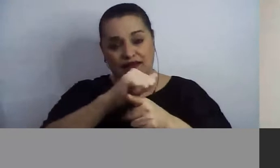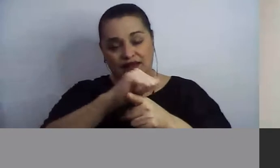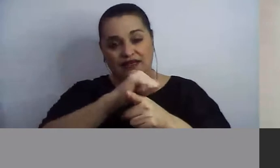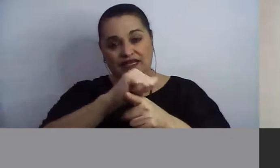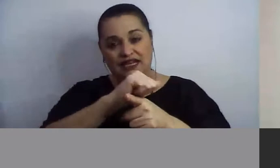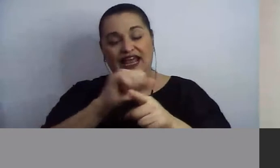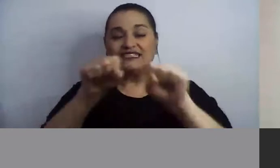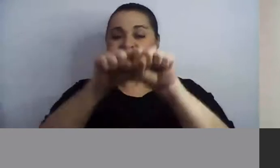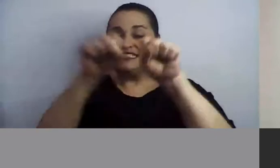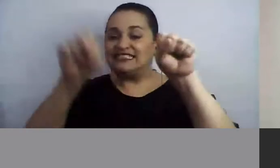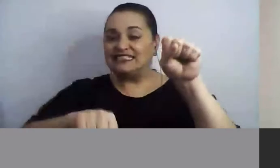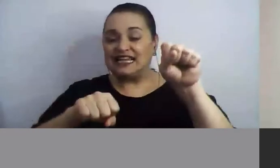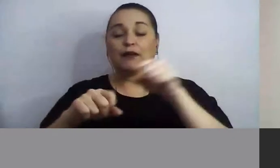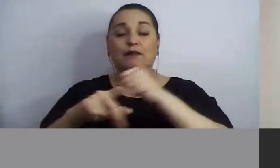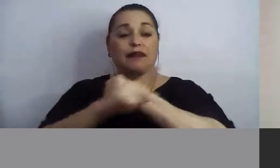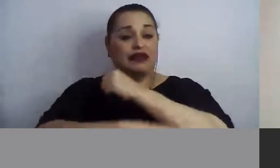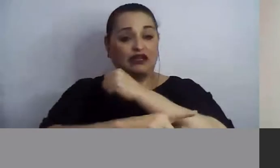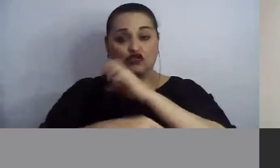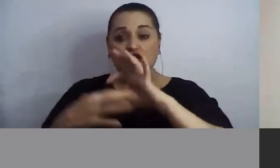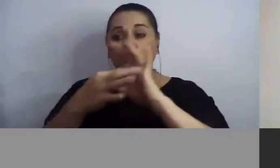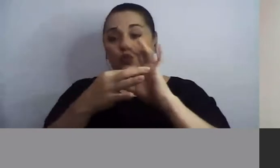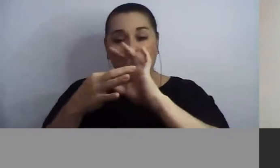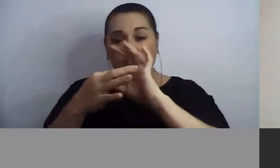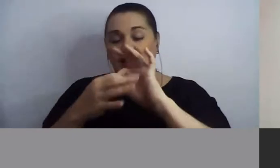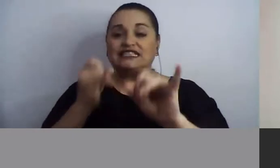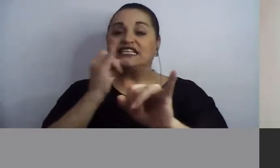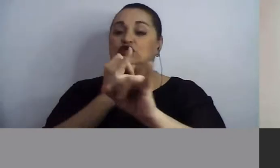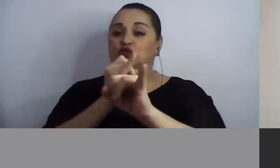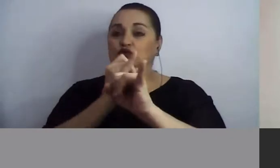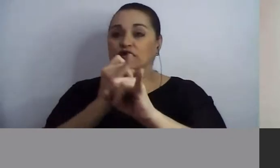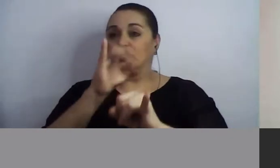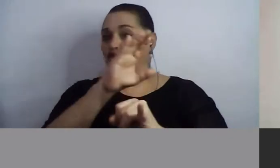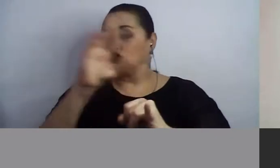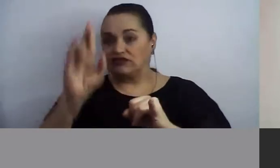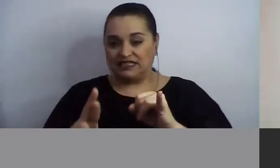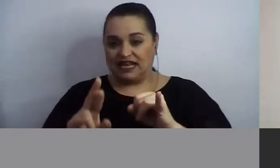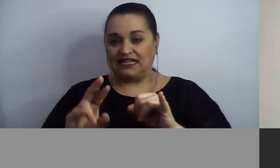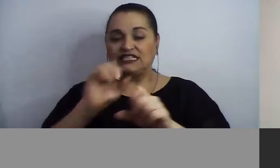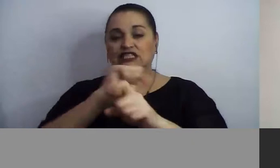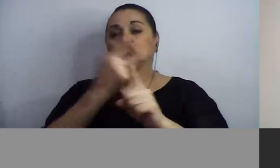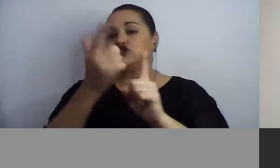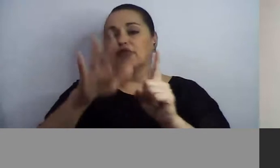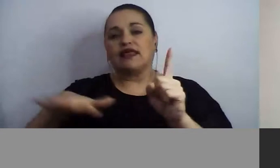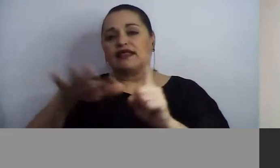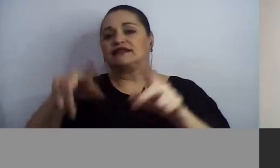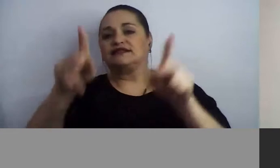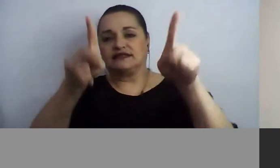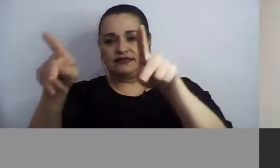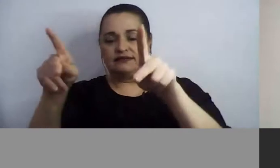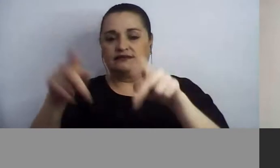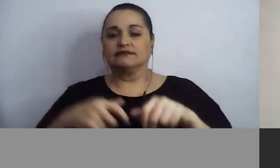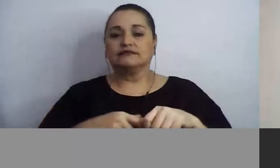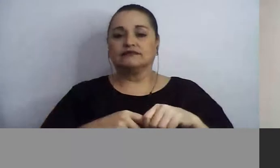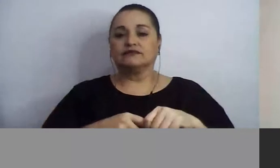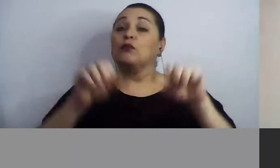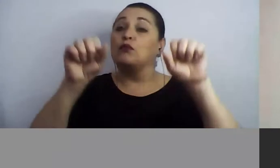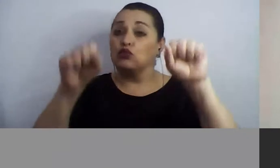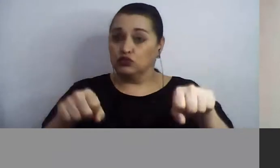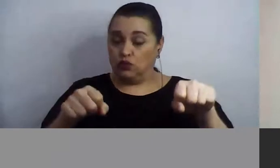el Sistema de Naciones Unidas, la institucionalidad costarricense y la sociedad civil. Por